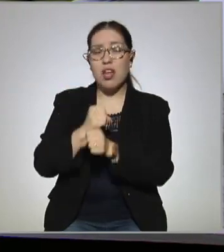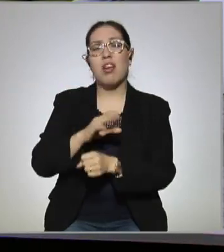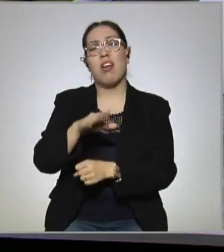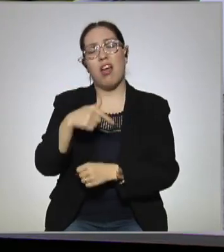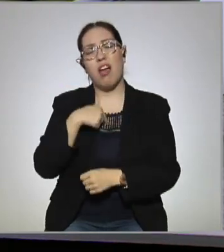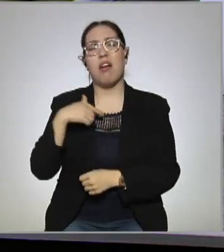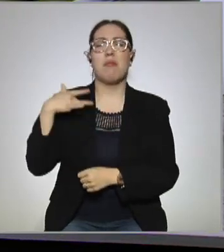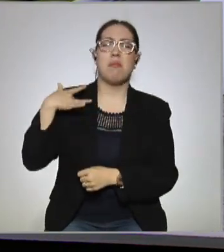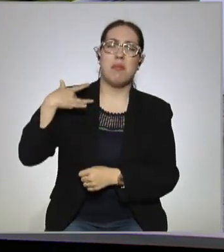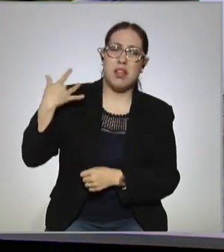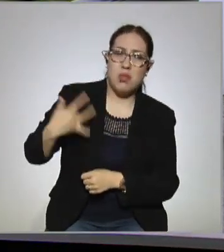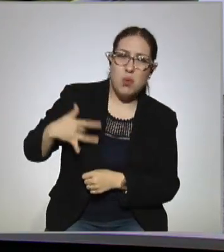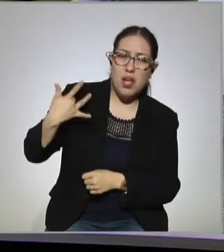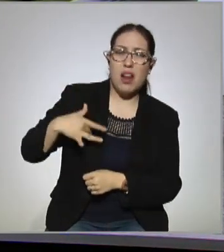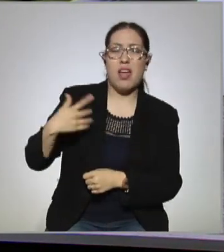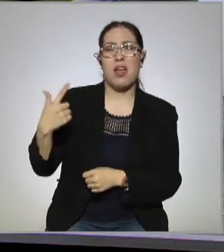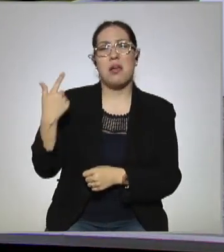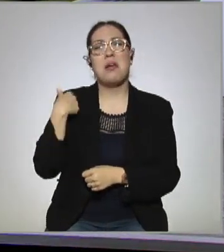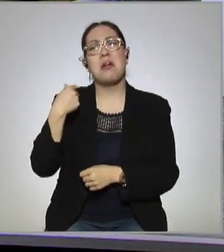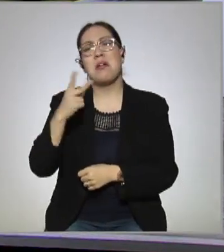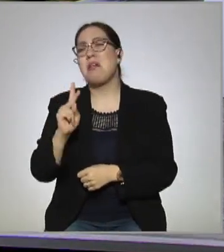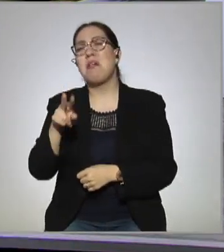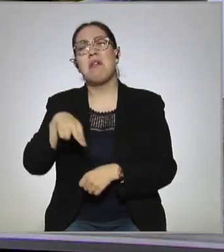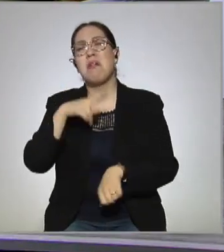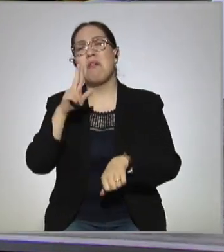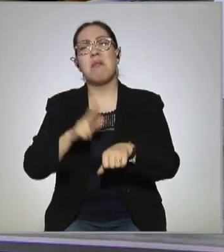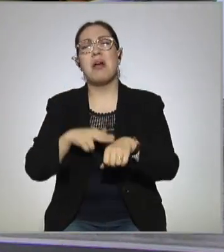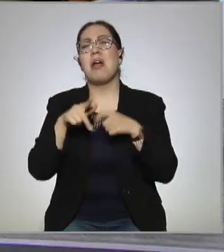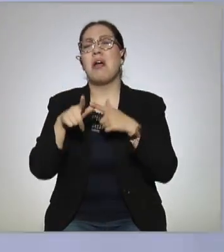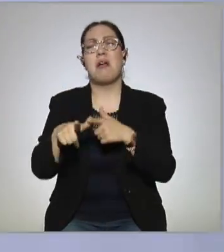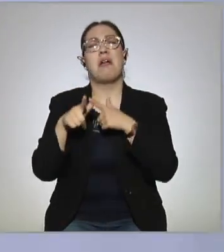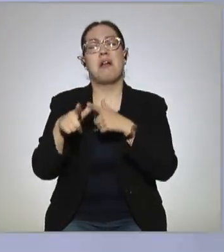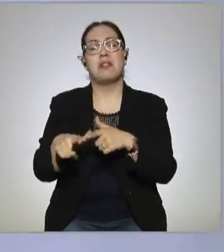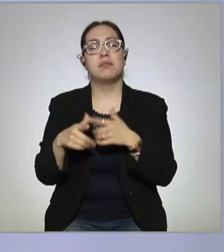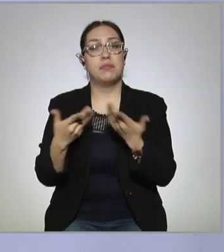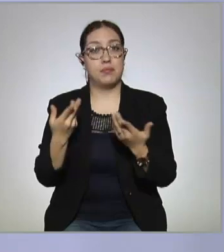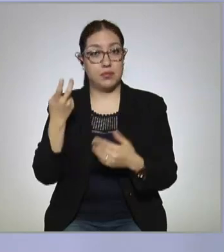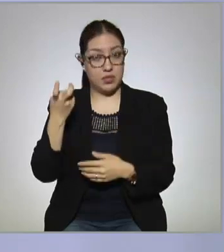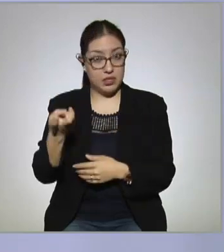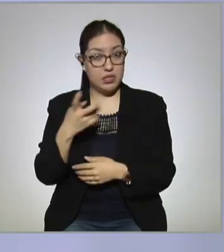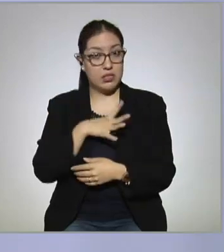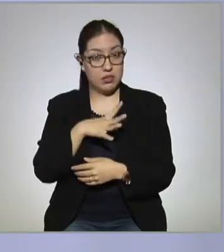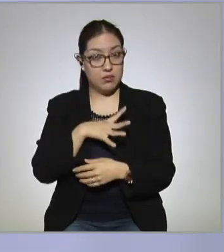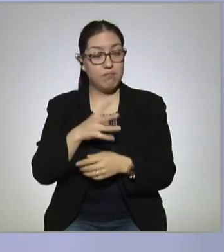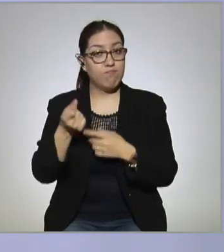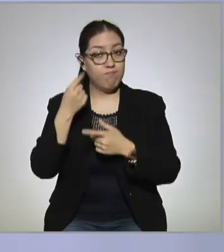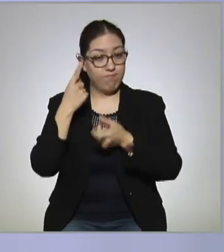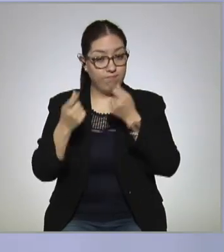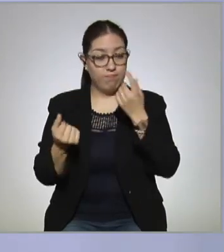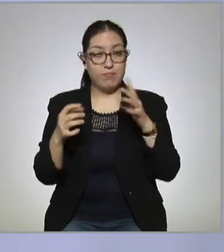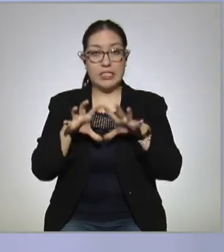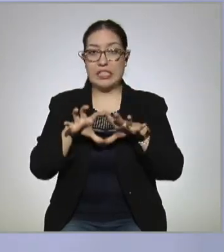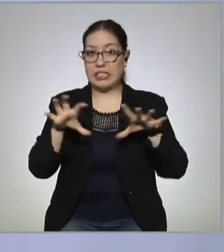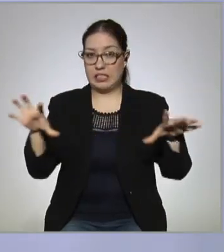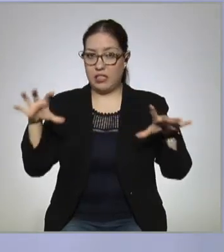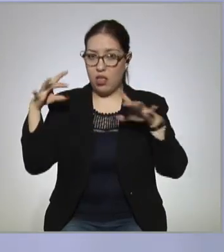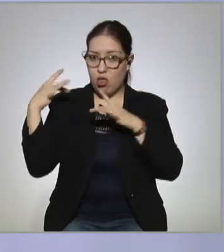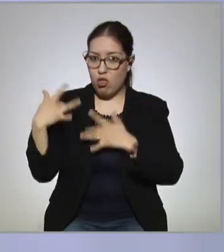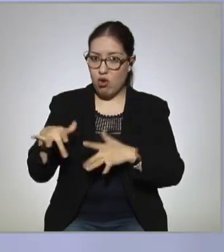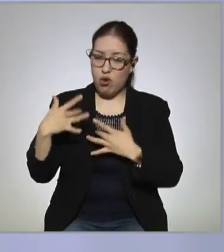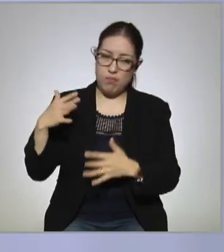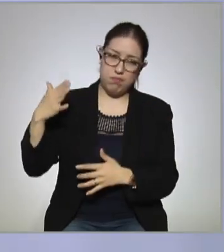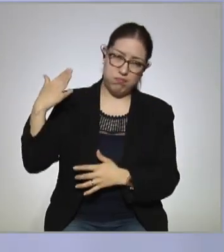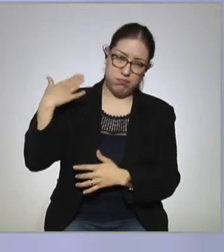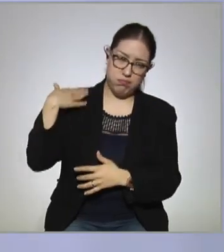convivir con él, me duele, me interfiere un poco el sueño, pero puedo vivir con él. De ese tamaño suele ser el diferimiento del dolor del hombro. ¿Y se